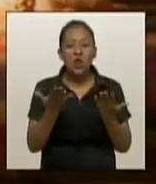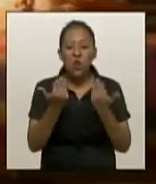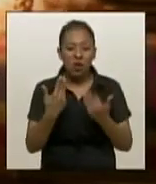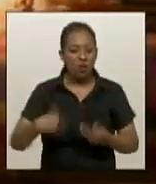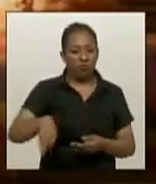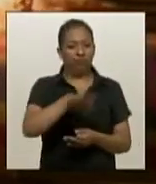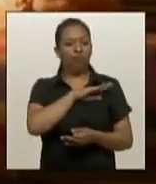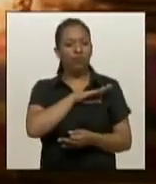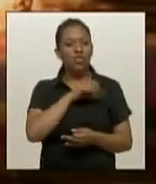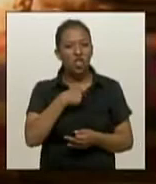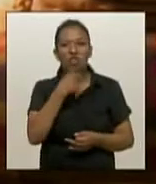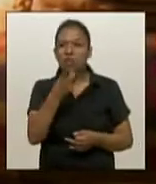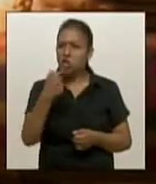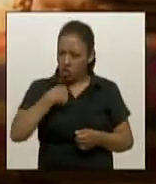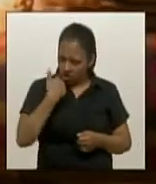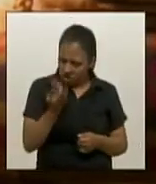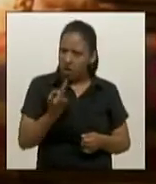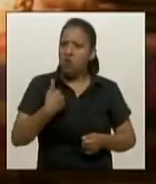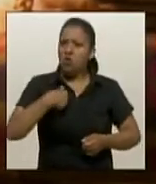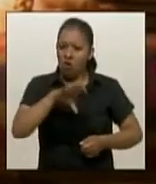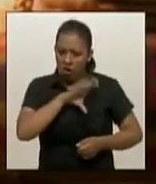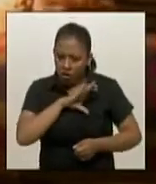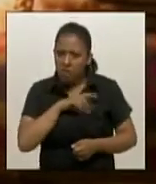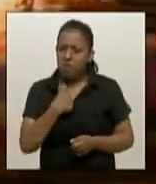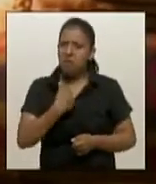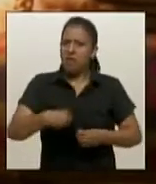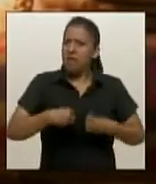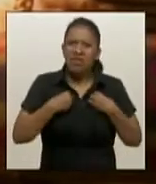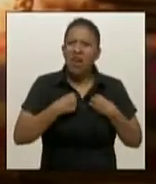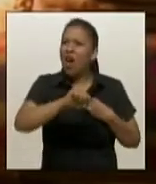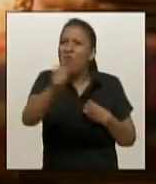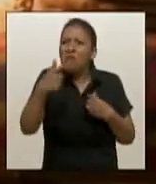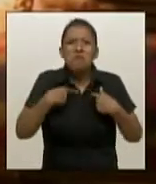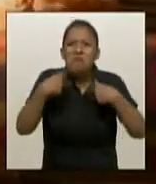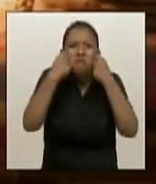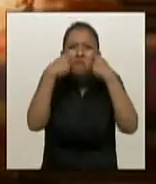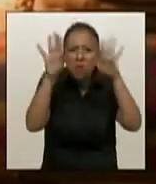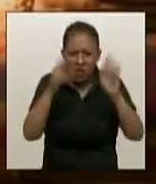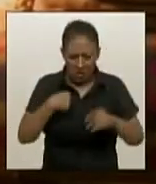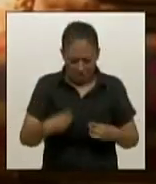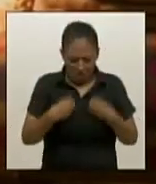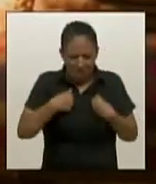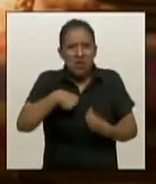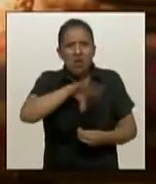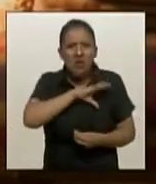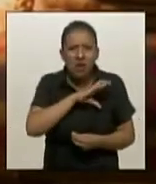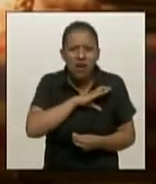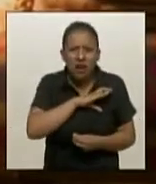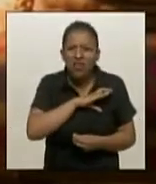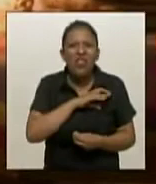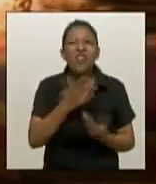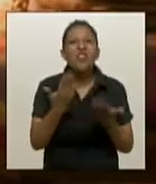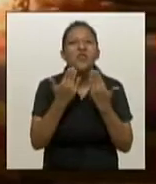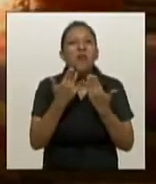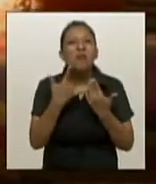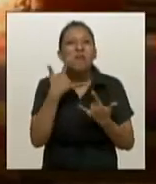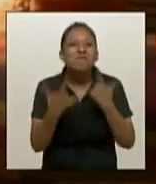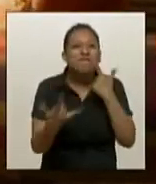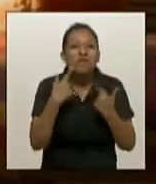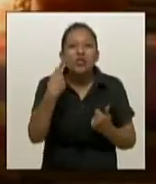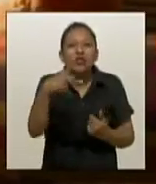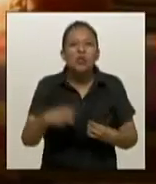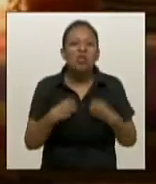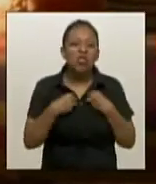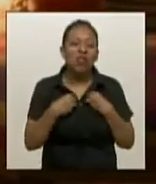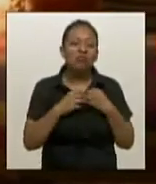de decir, quiero mi vida, no me importa lo demás, quiero mi vida, y no luchan por su vida, sino se